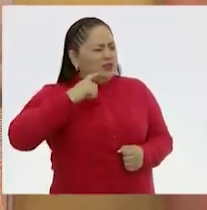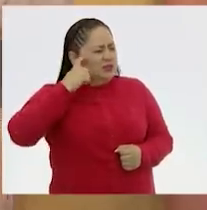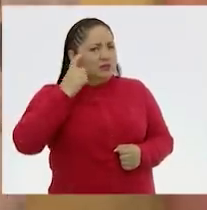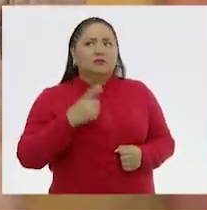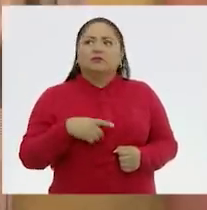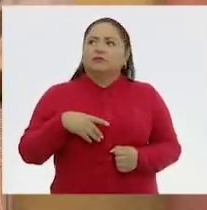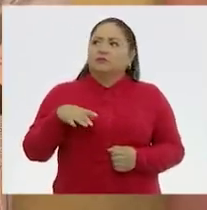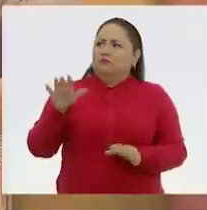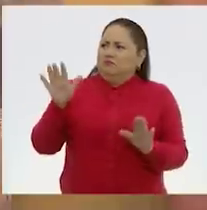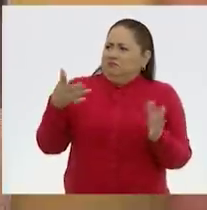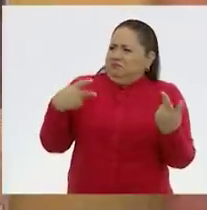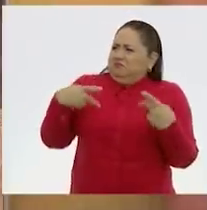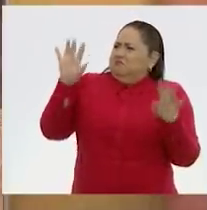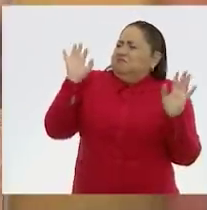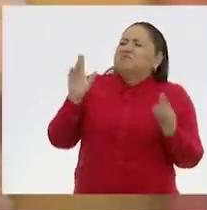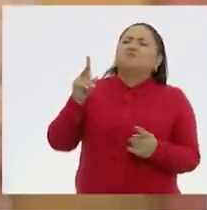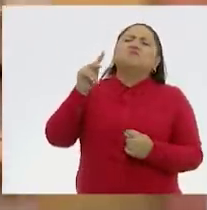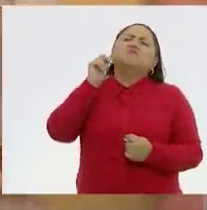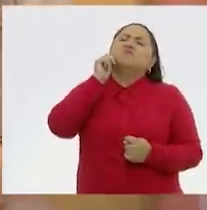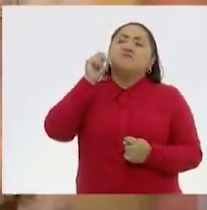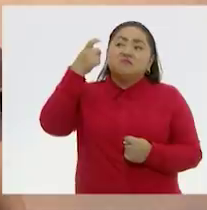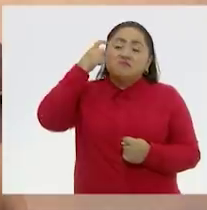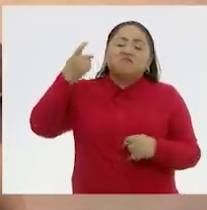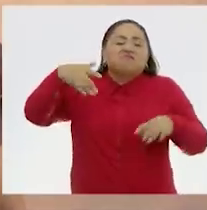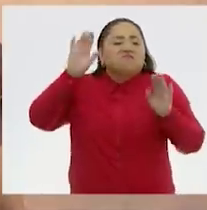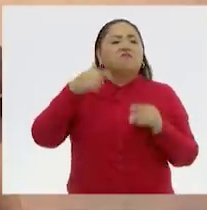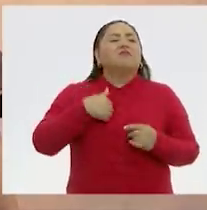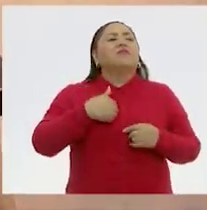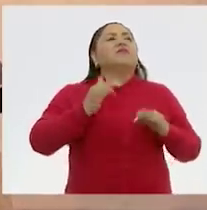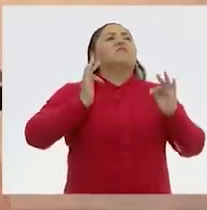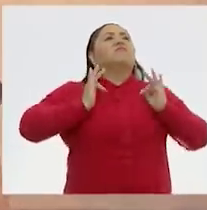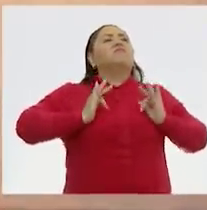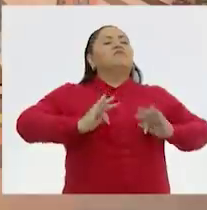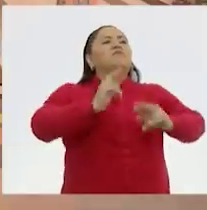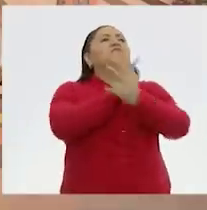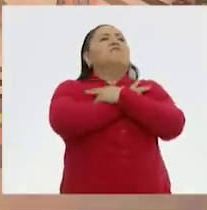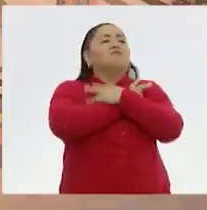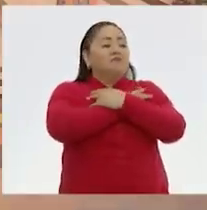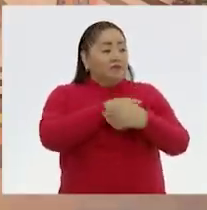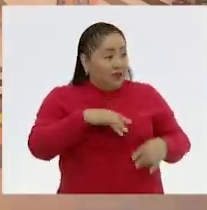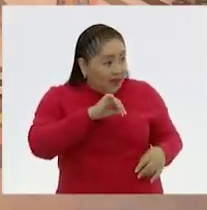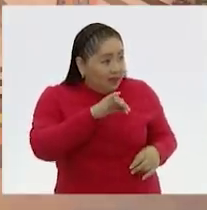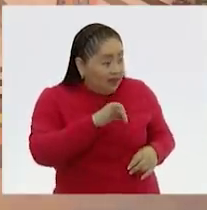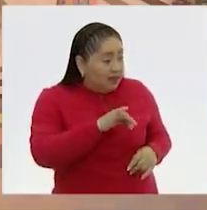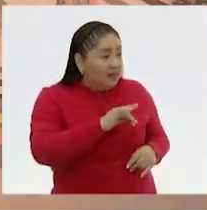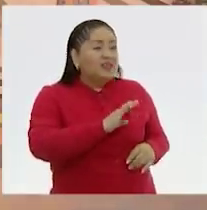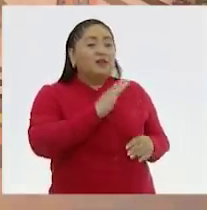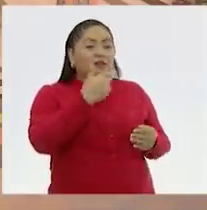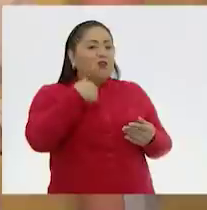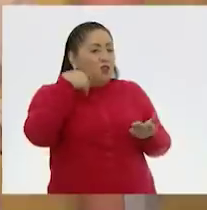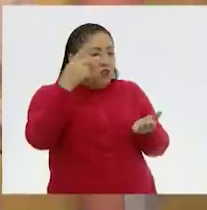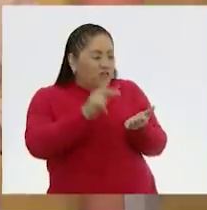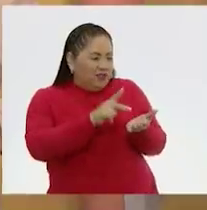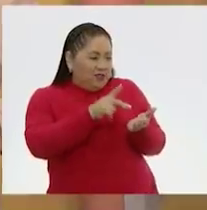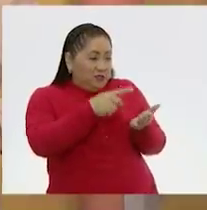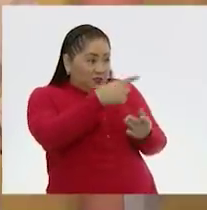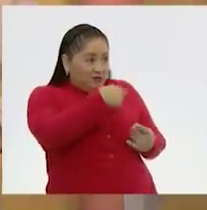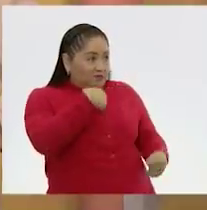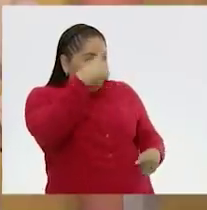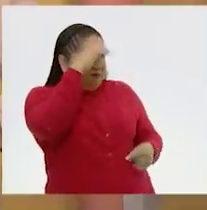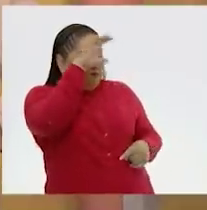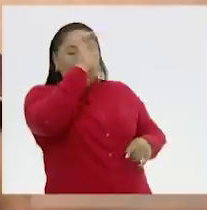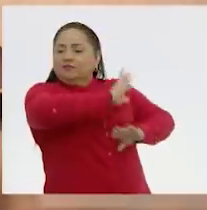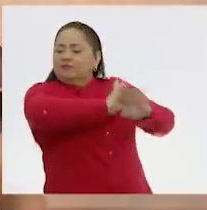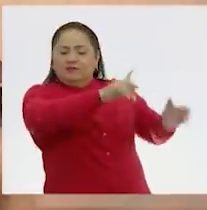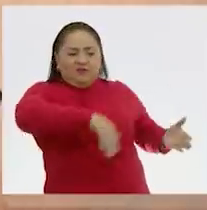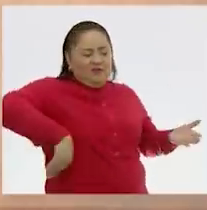No, pues últimamente no me importa que estés enojado. Yo me la pasé muy bien en mis vacaciones. Ah, pues sí. Entonces, ¿sabes qué? No te quiero en mi mente.